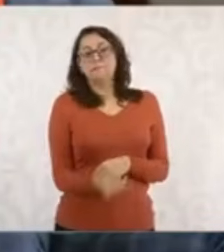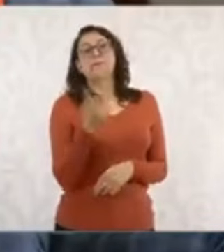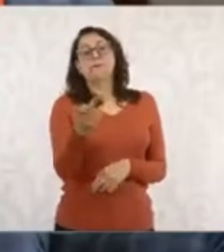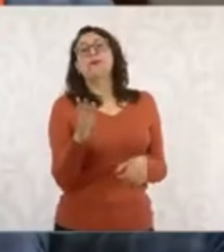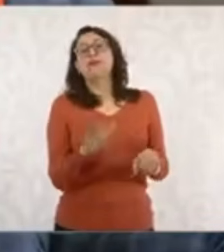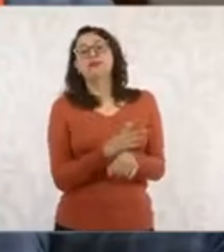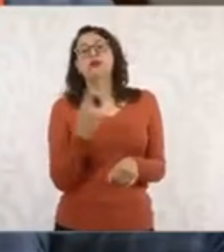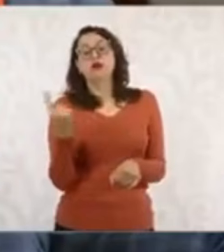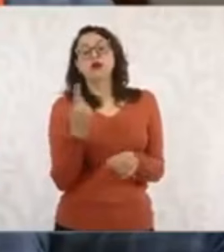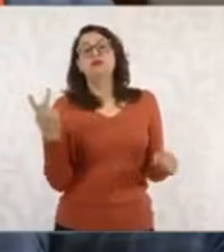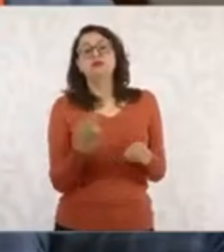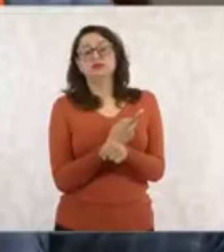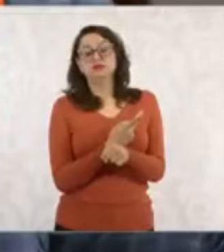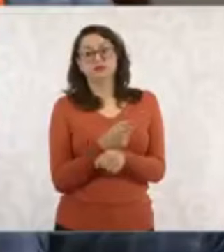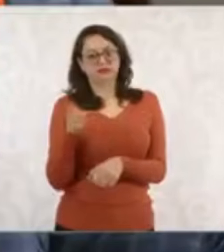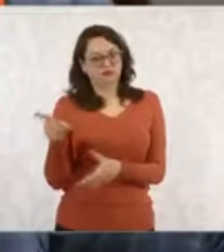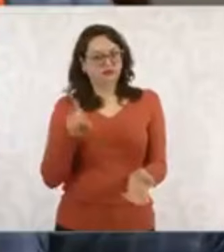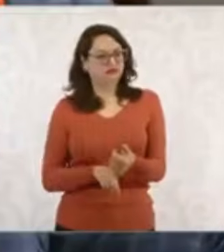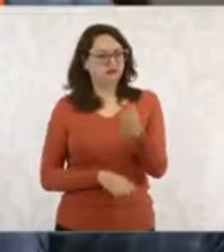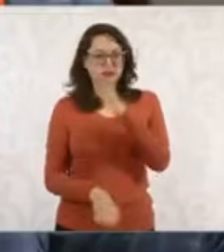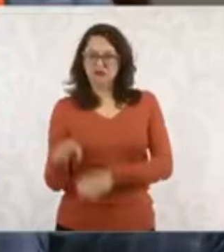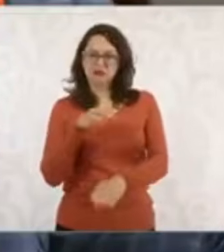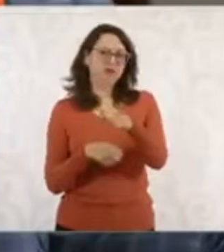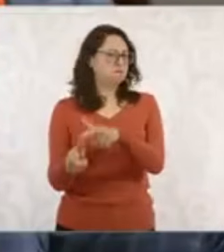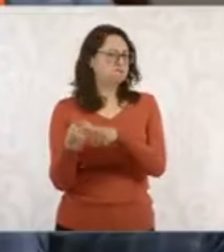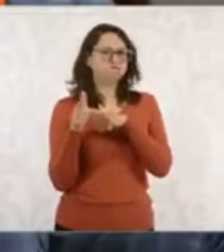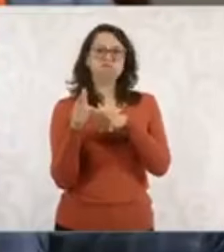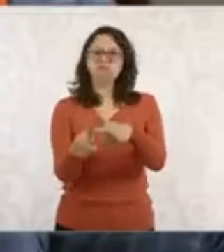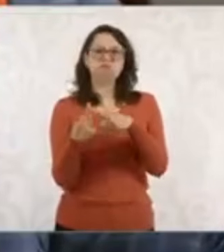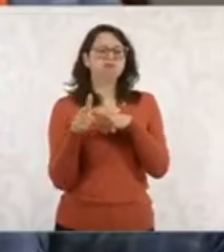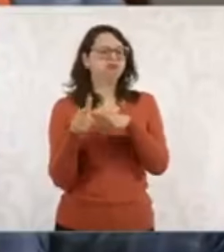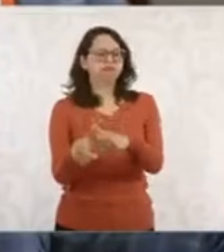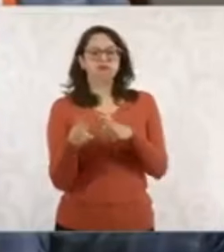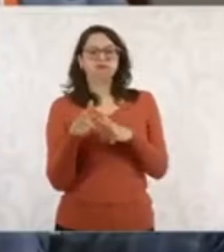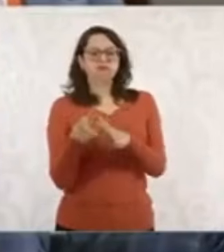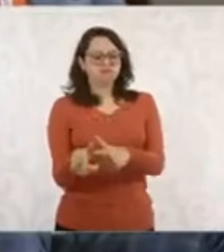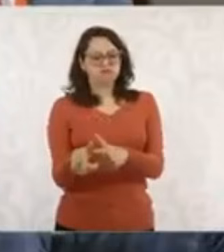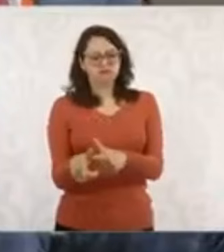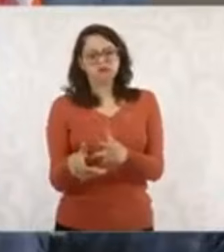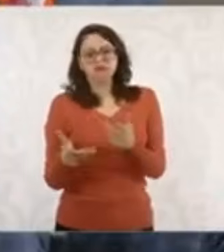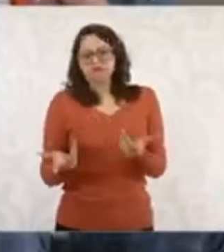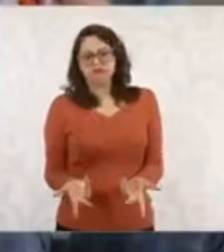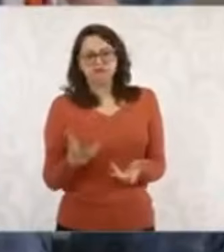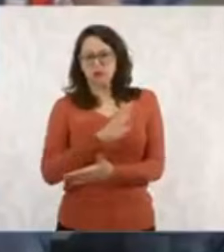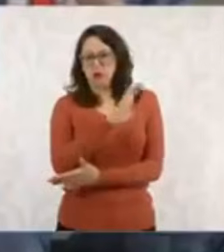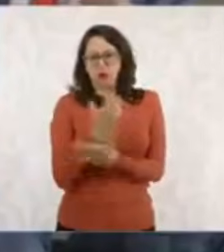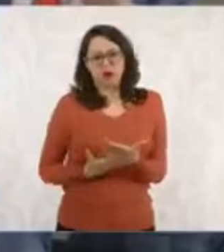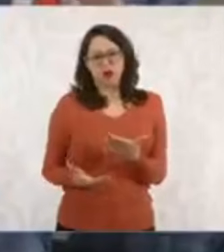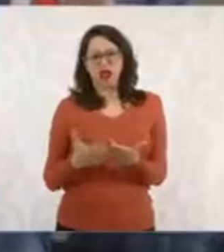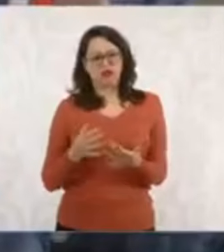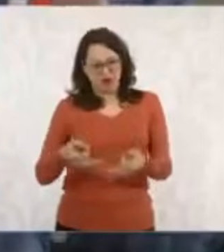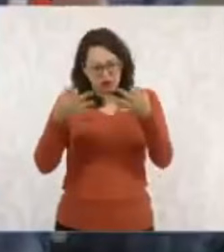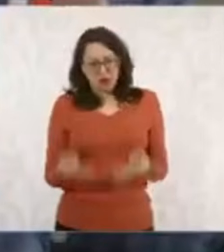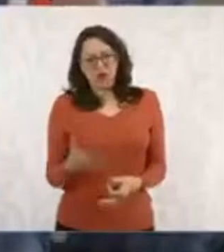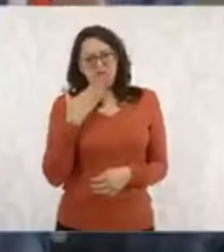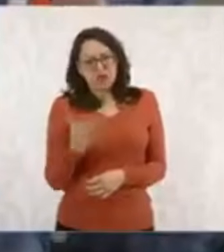porque hasta donde yo sé siguen operando la empresa esta TC Energy, ahí en Temoris, sin contratos